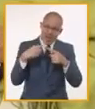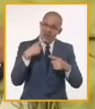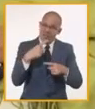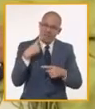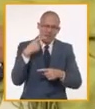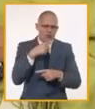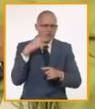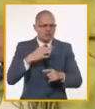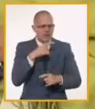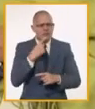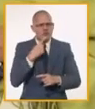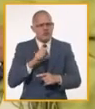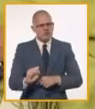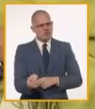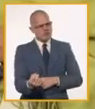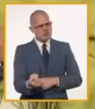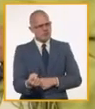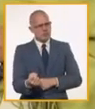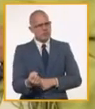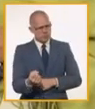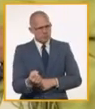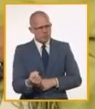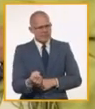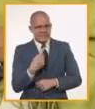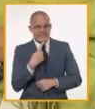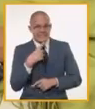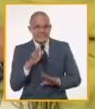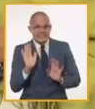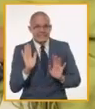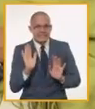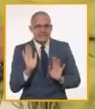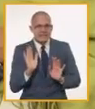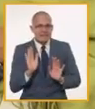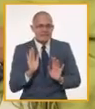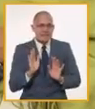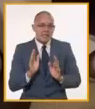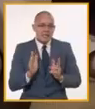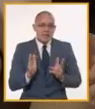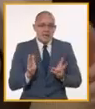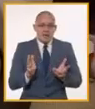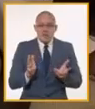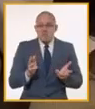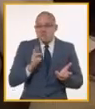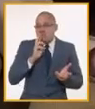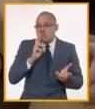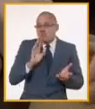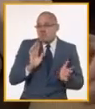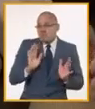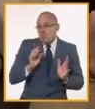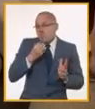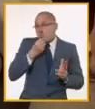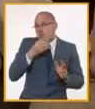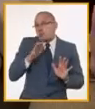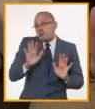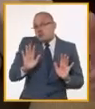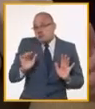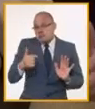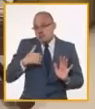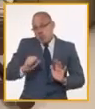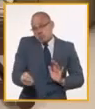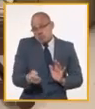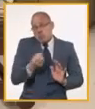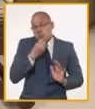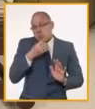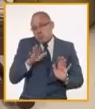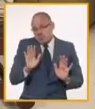de línea dura dentro del partido y del país. Bueno, realmente hay dos cosas. Bueno, puede ser que sea de línea dura. Cuando usted